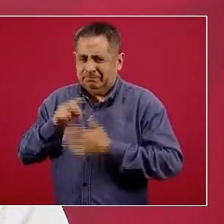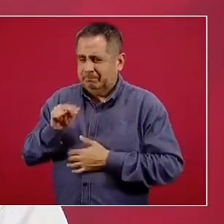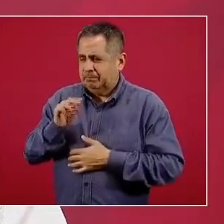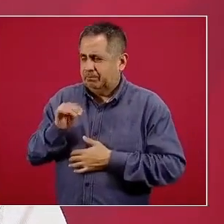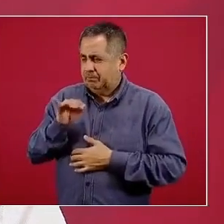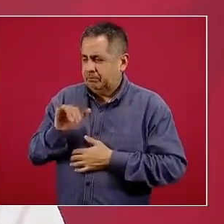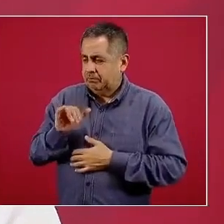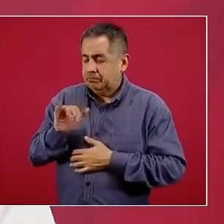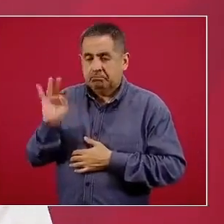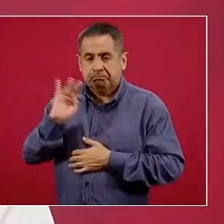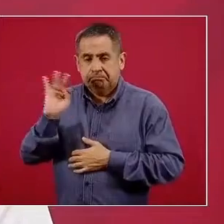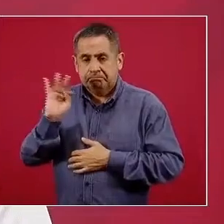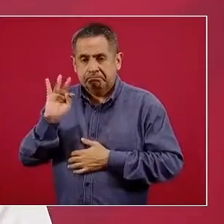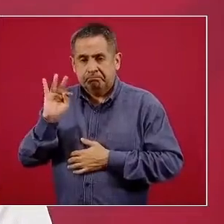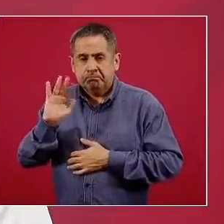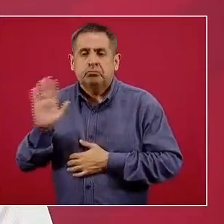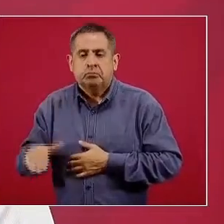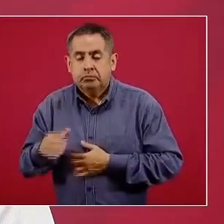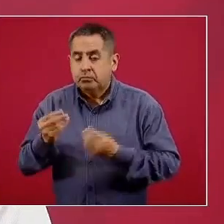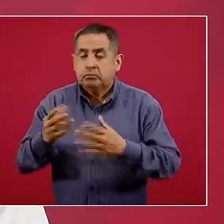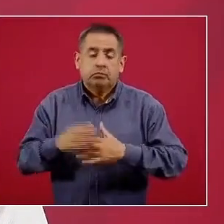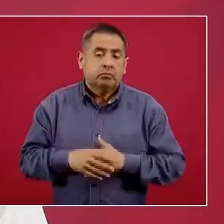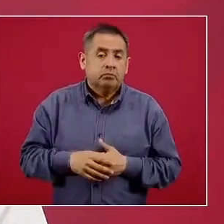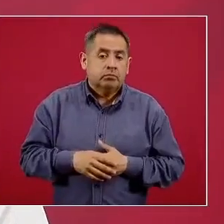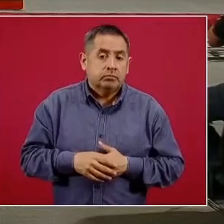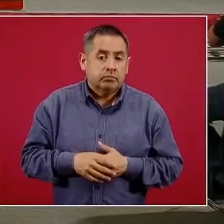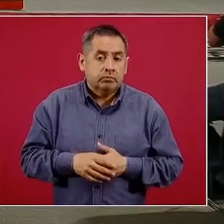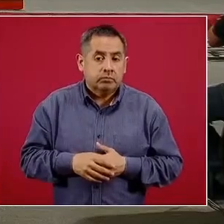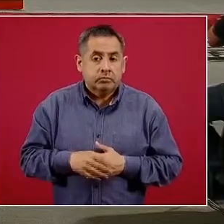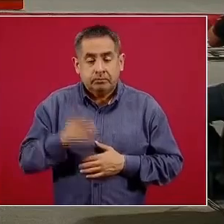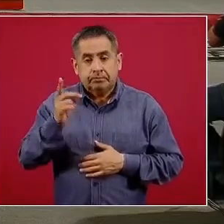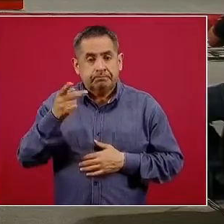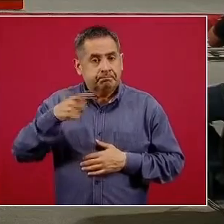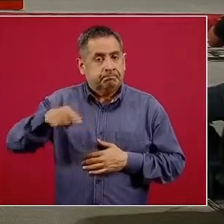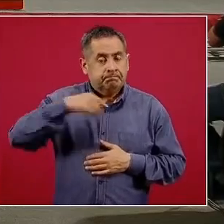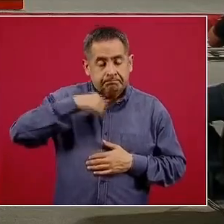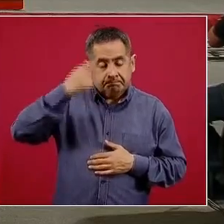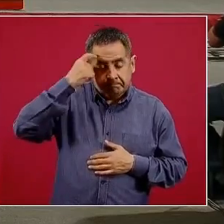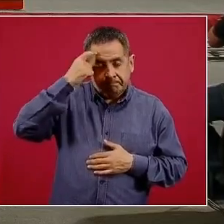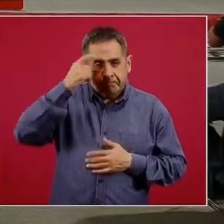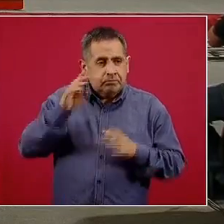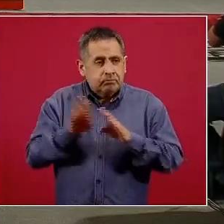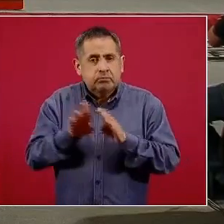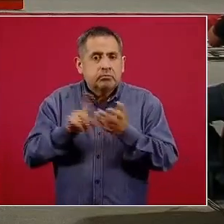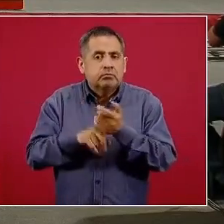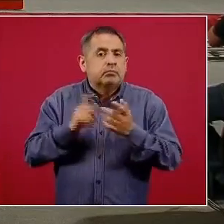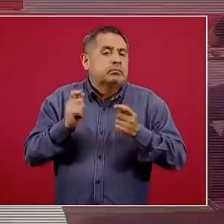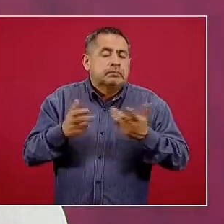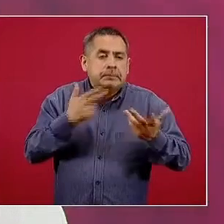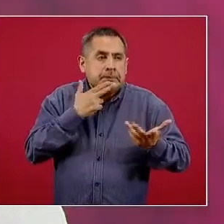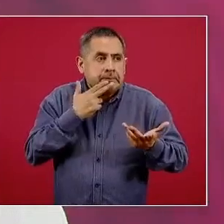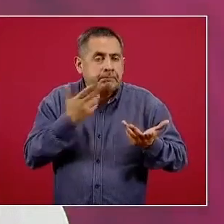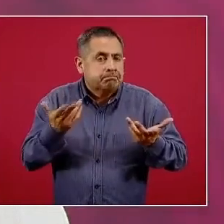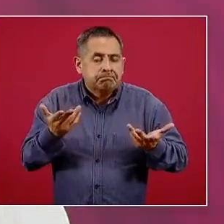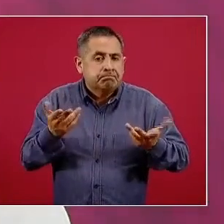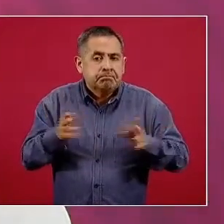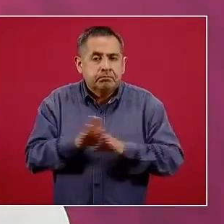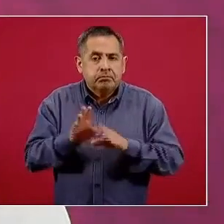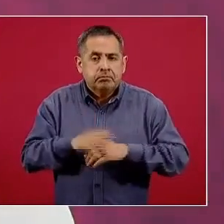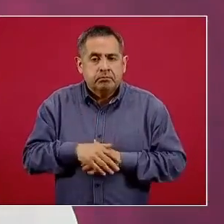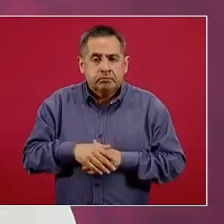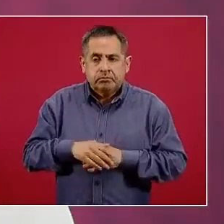de morirse. Para tener en mente cuál es la contribución de